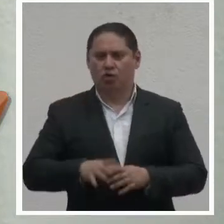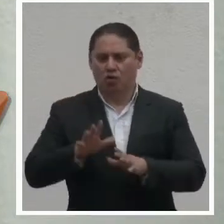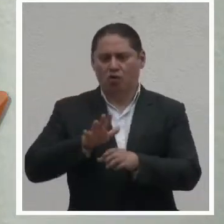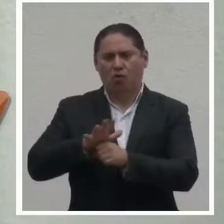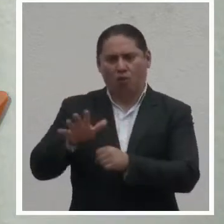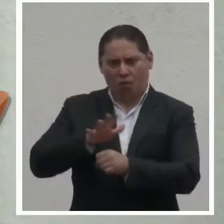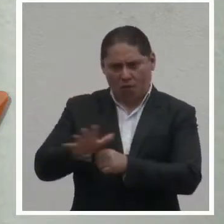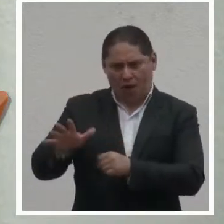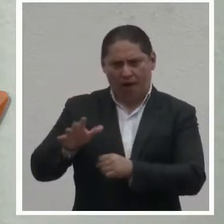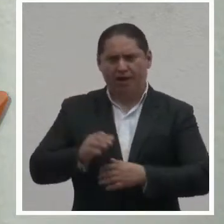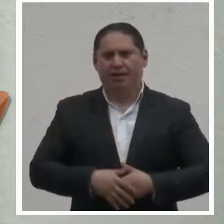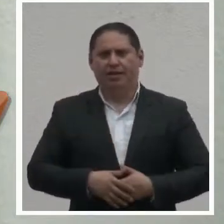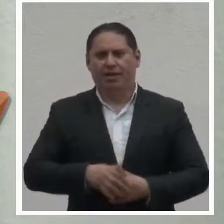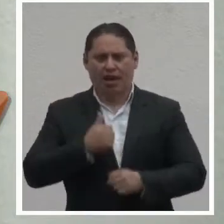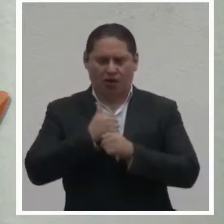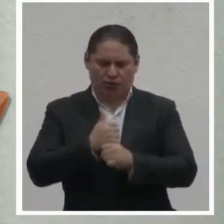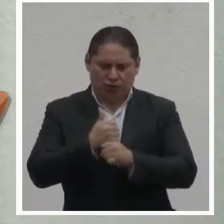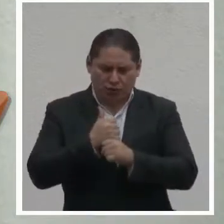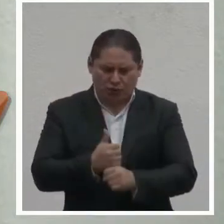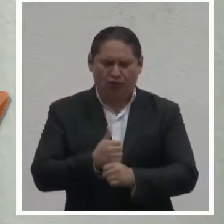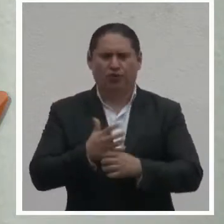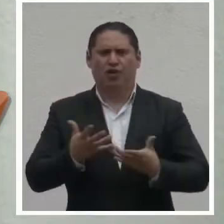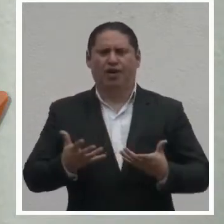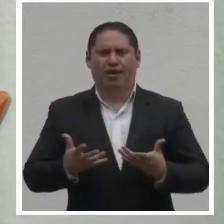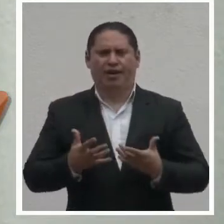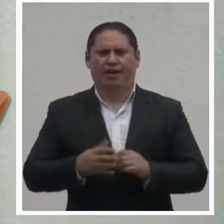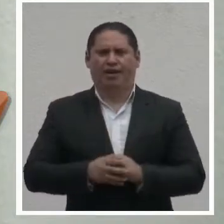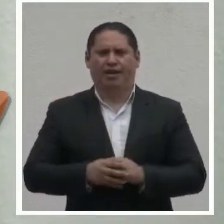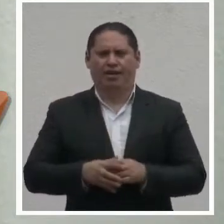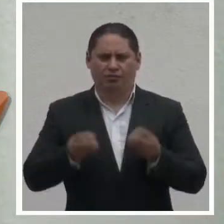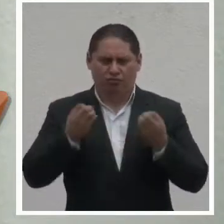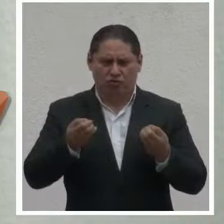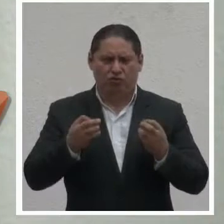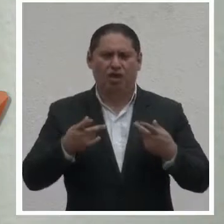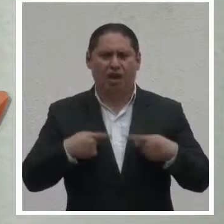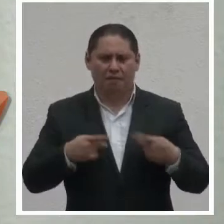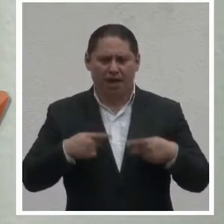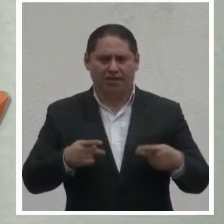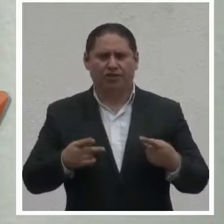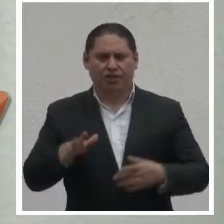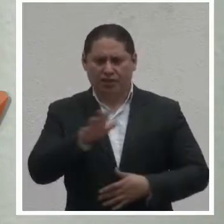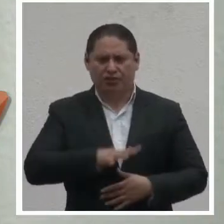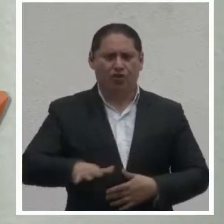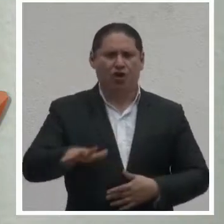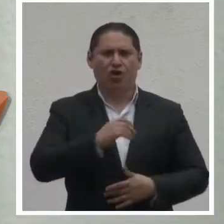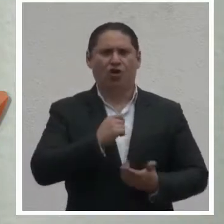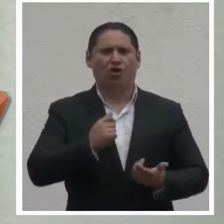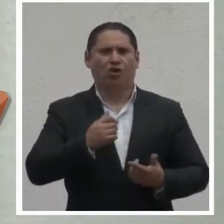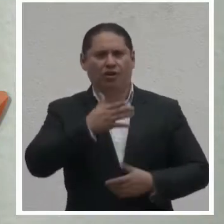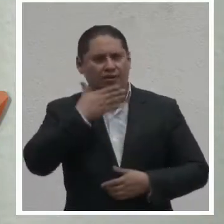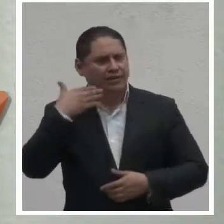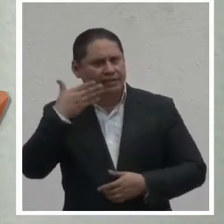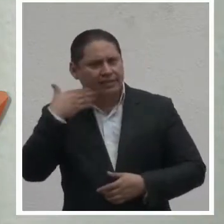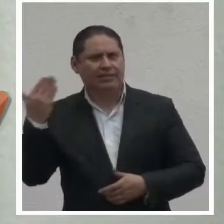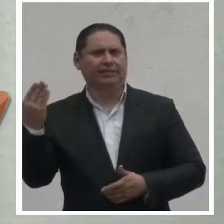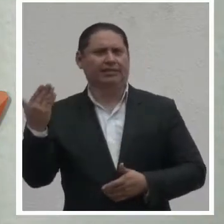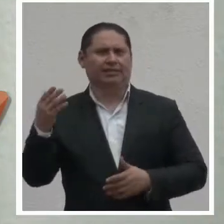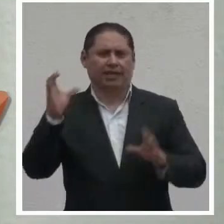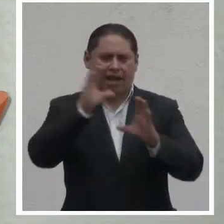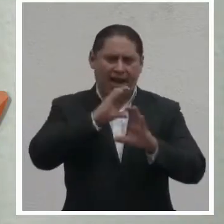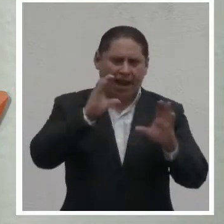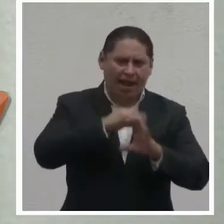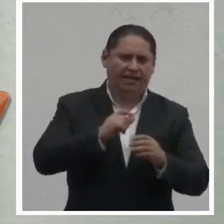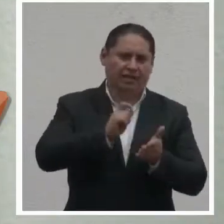que sufre, llora y sangra en el invisible universo que vibra, ríe y canta, como lo